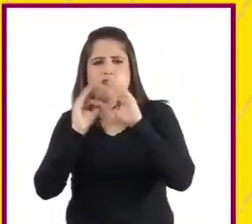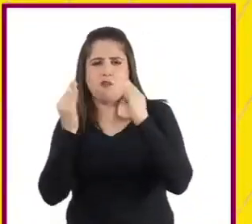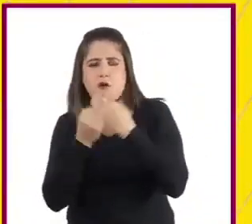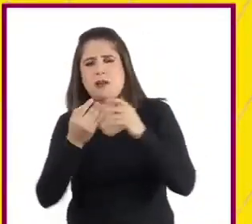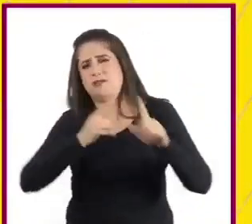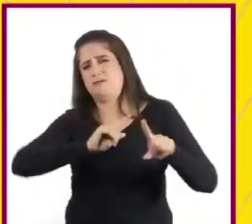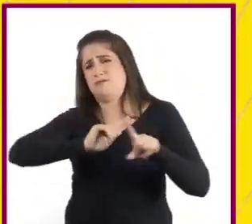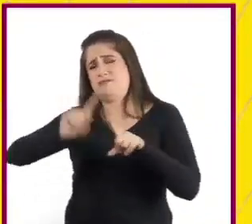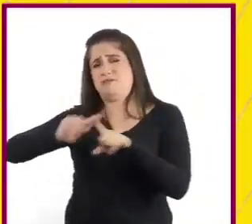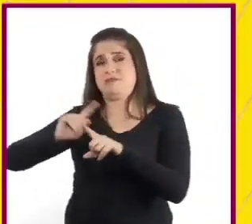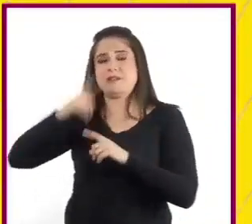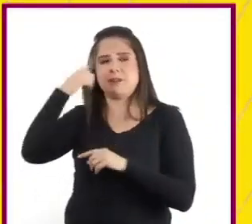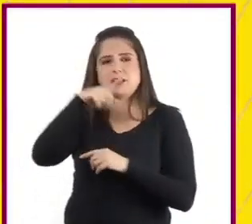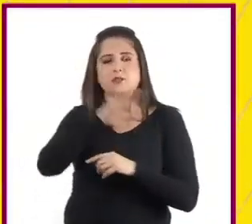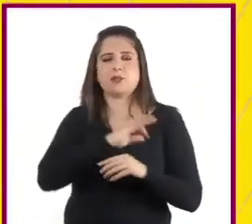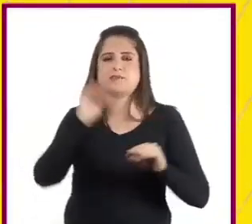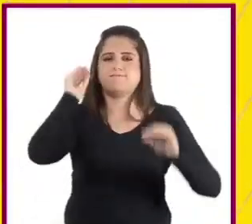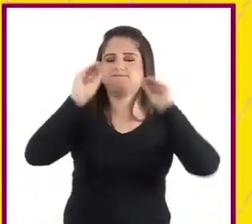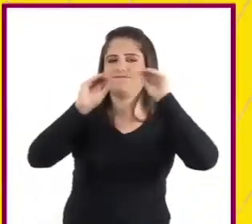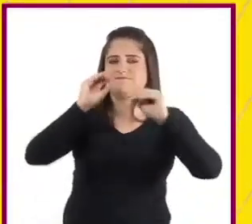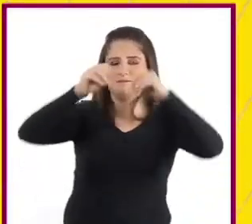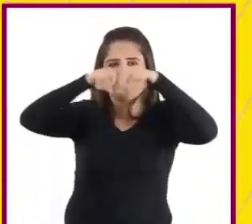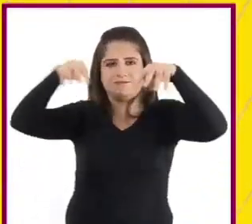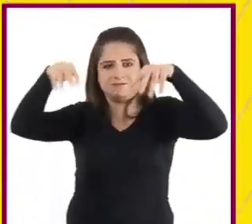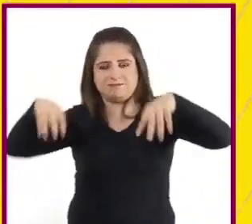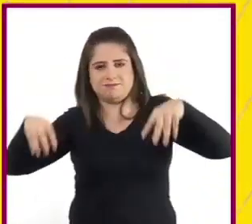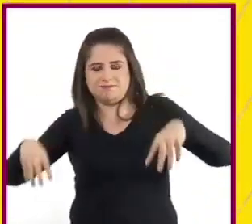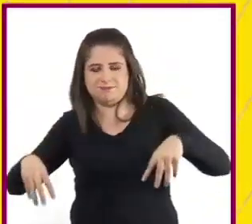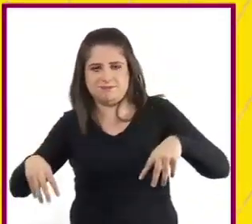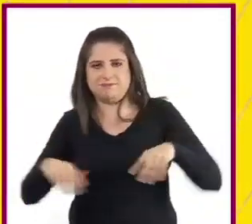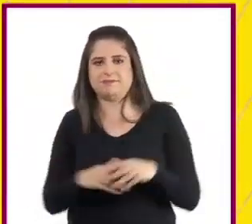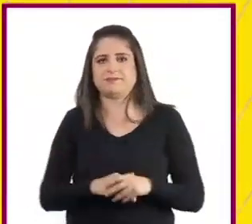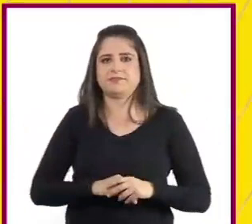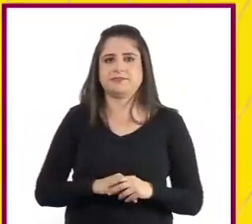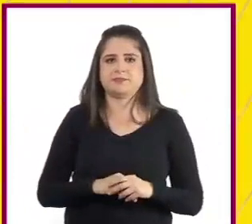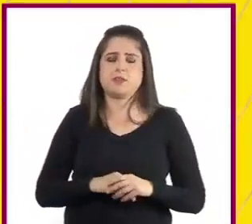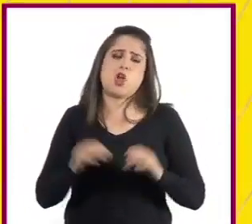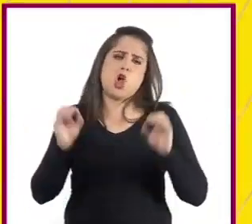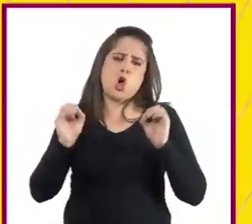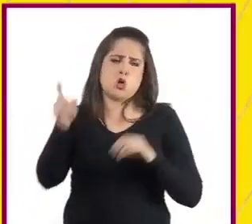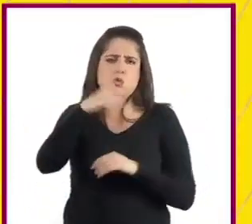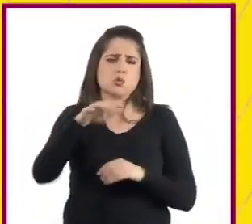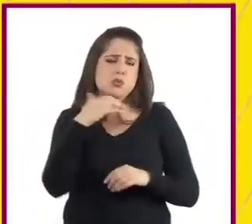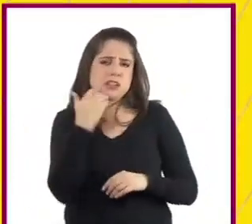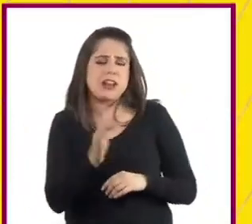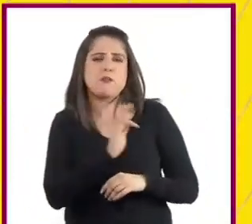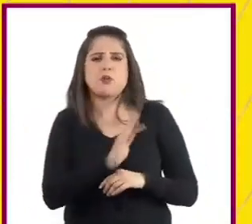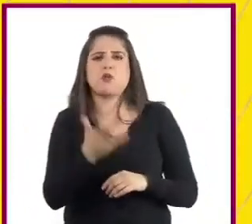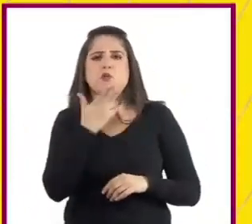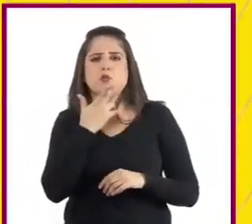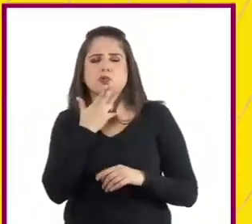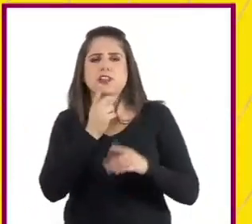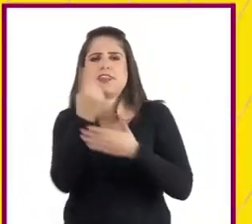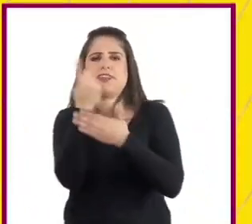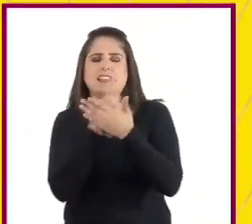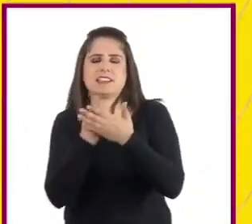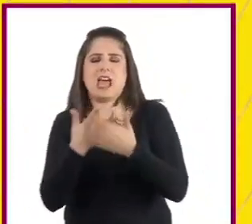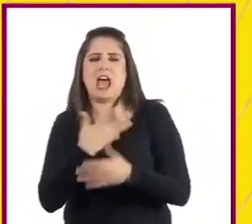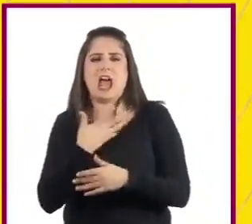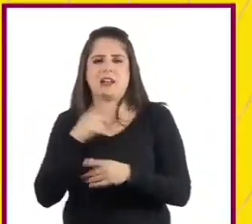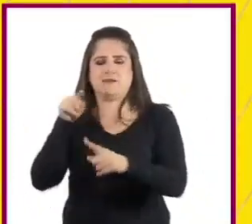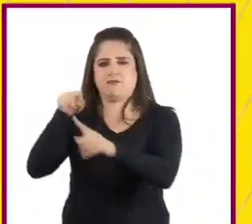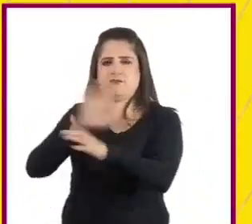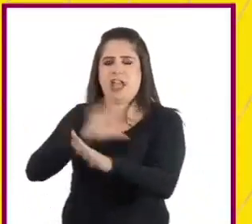etc. para crear nuestros propios diagramas u organigramas. O si preferimos, podemos utilizar los diseños